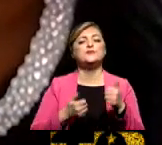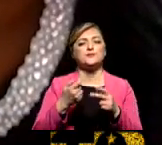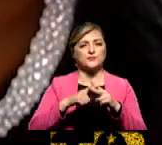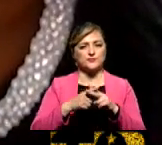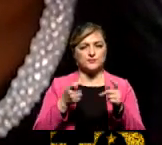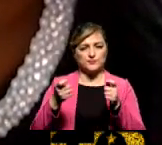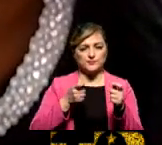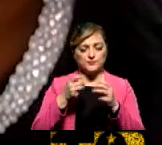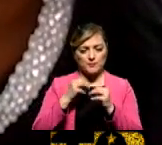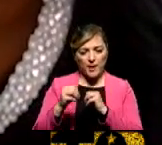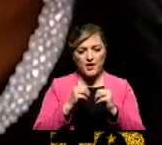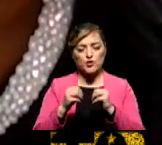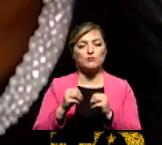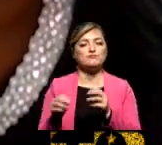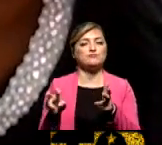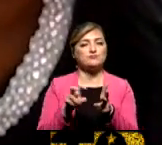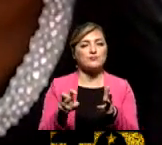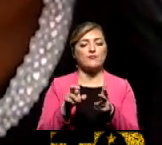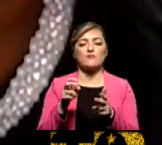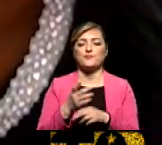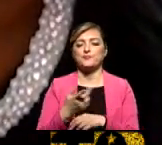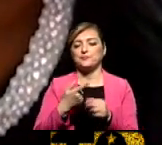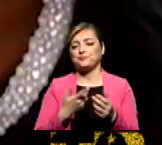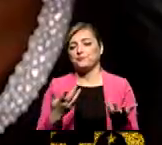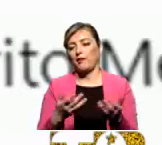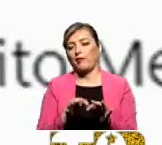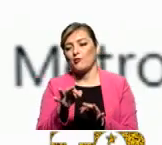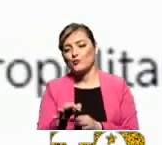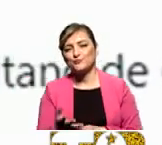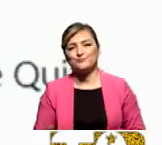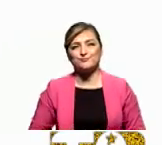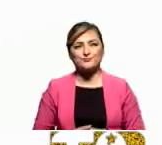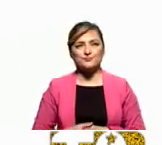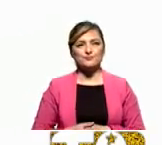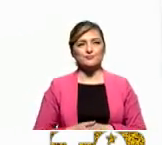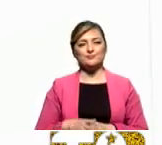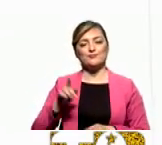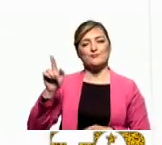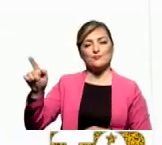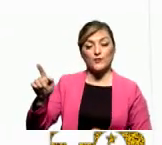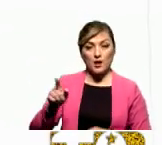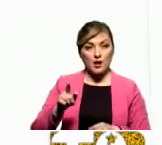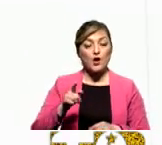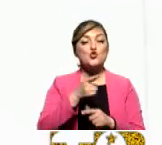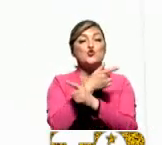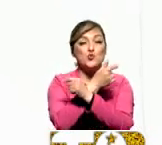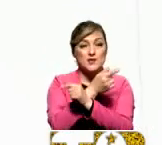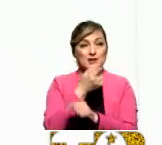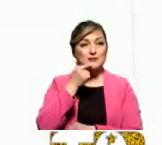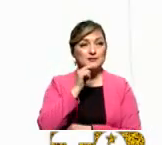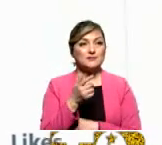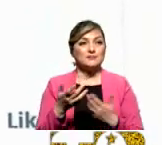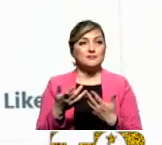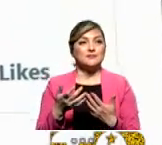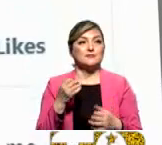inicio de las operaciones del Metro de Quito, que nuevamente esta decisión la posterga. Guarderas, quien señaló en su publicación en Twitter que ahora solo